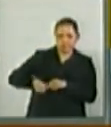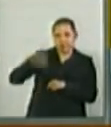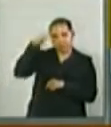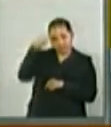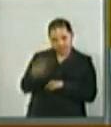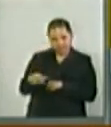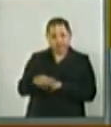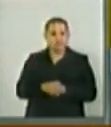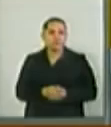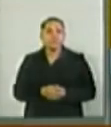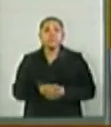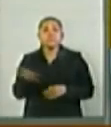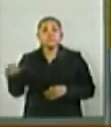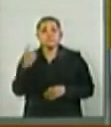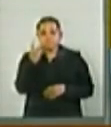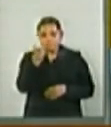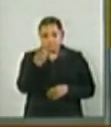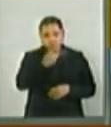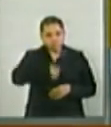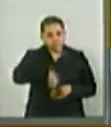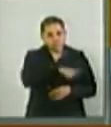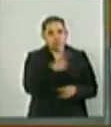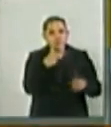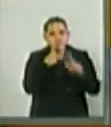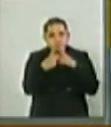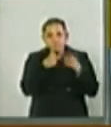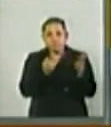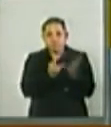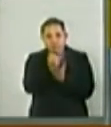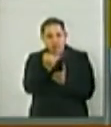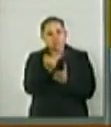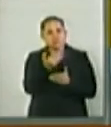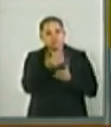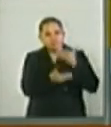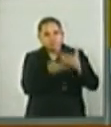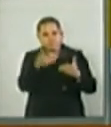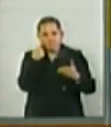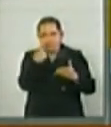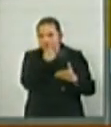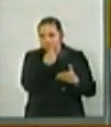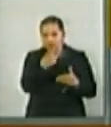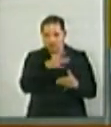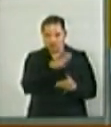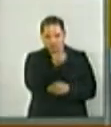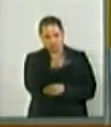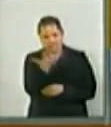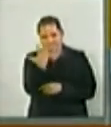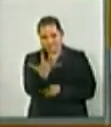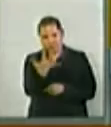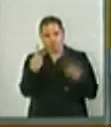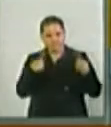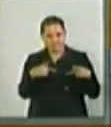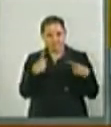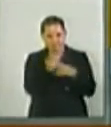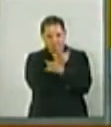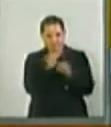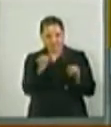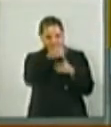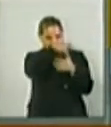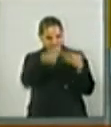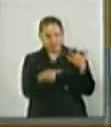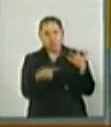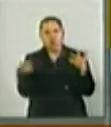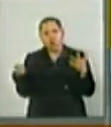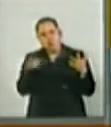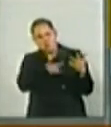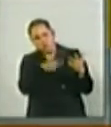funciones estratégicas, las actividades y resultados de los consejeros independientes no están siendo evaluadas ni